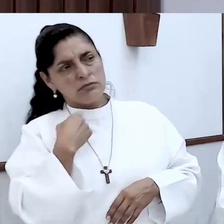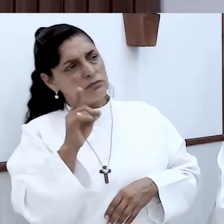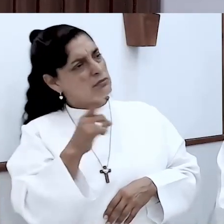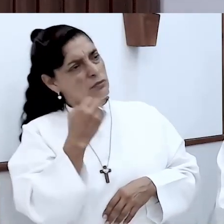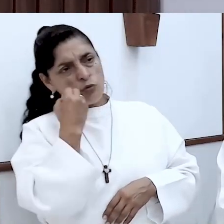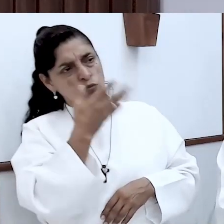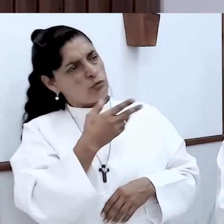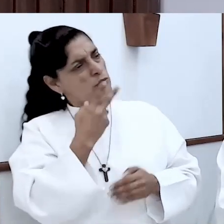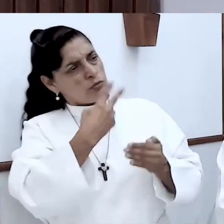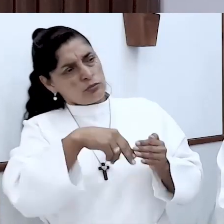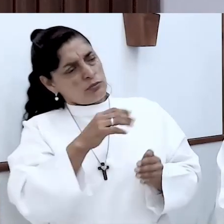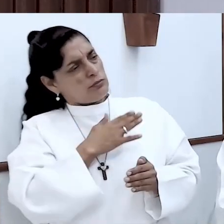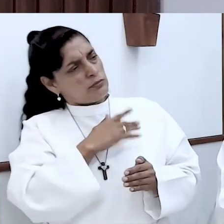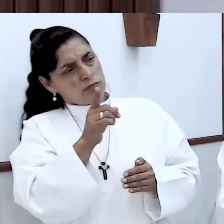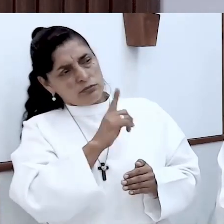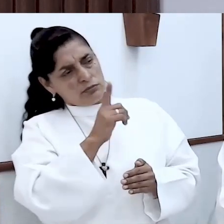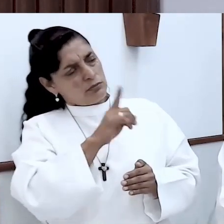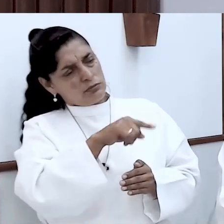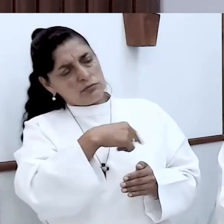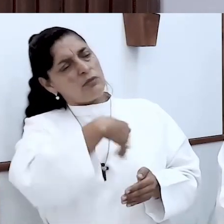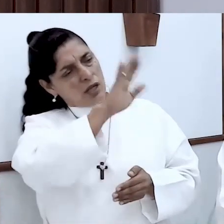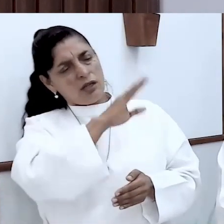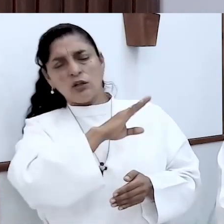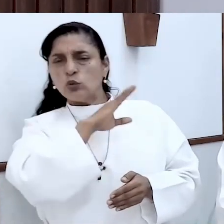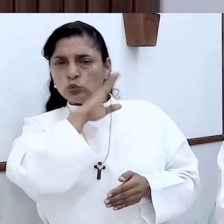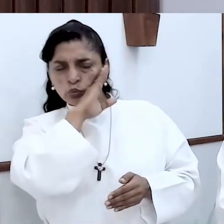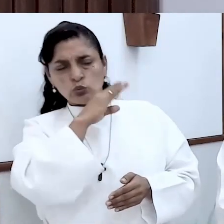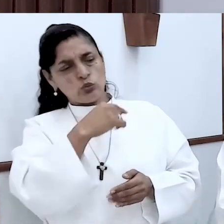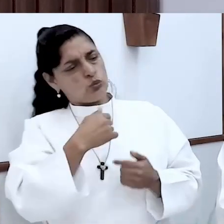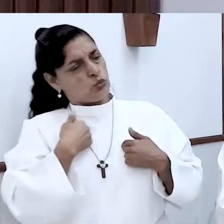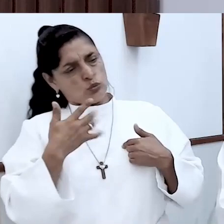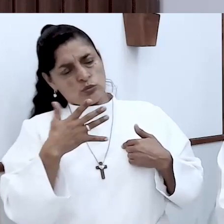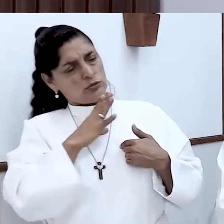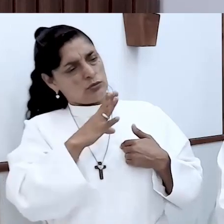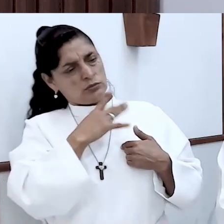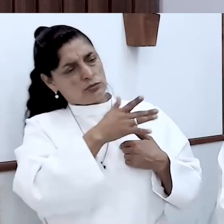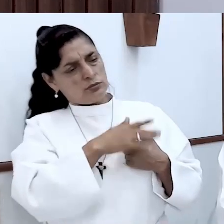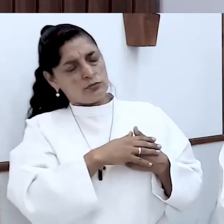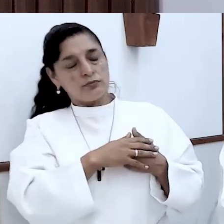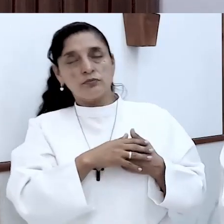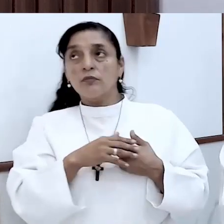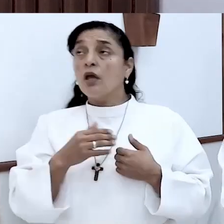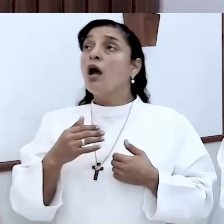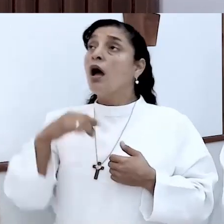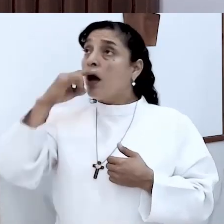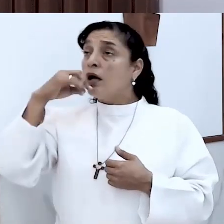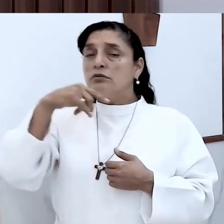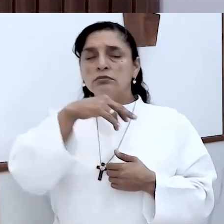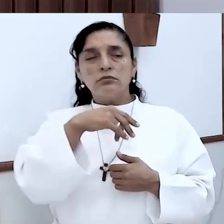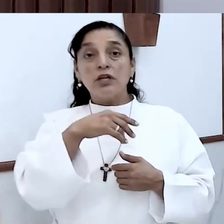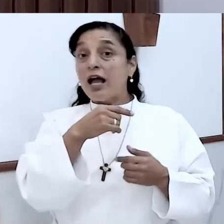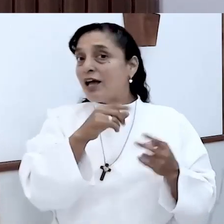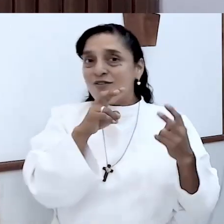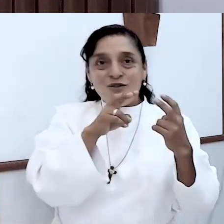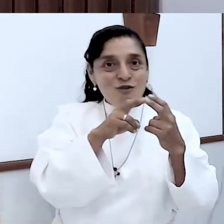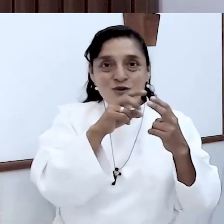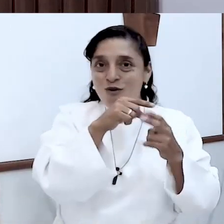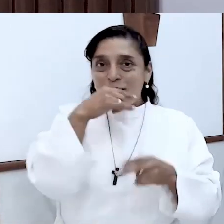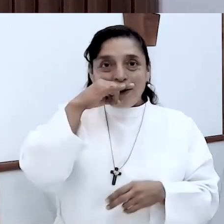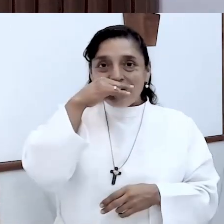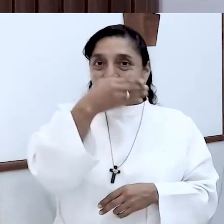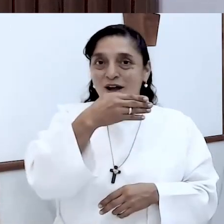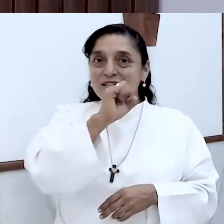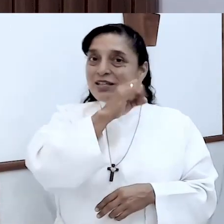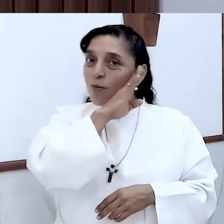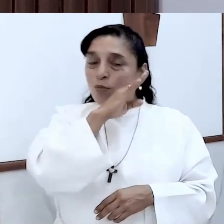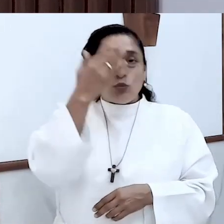llamado, hijo mío, vuelve a acostarte». Aún no conocía Samuel al Señor, pues la palabra del Señor